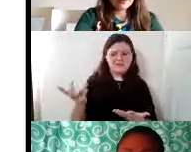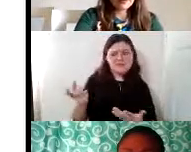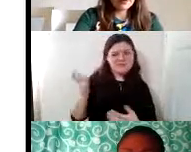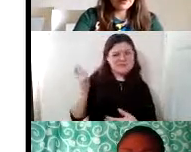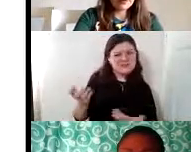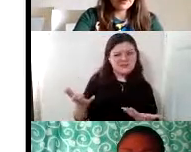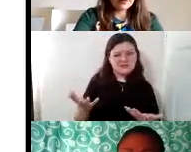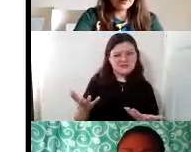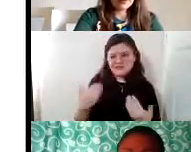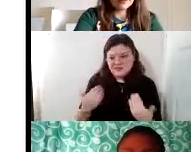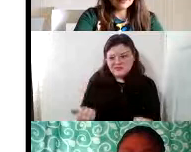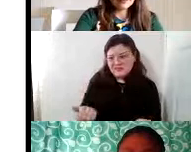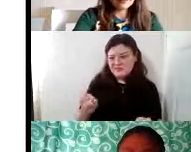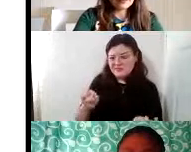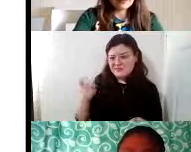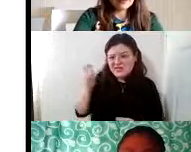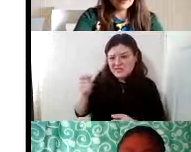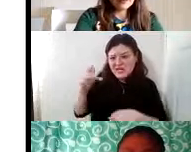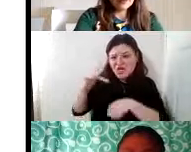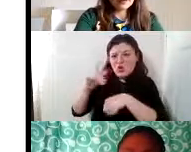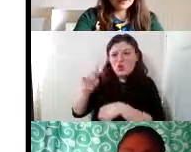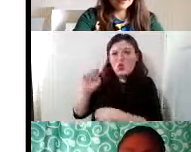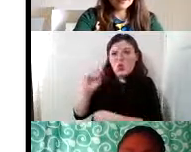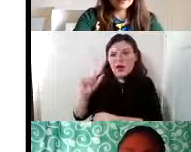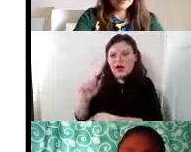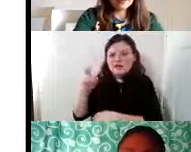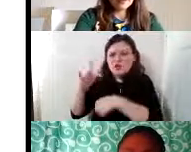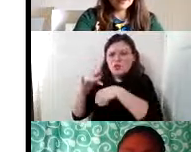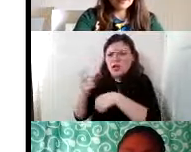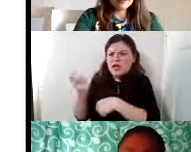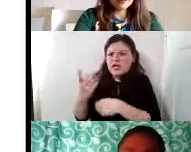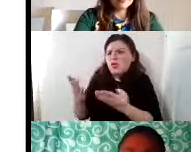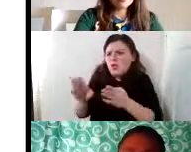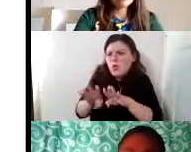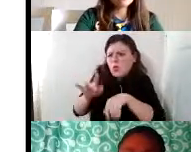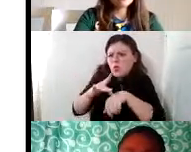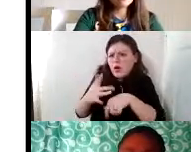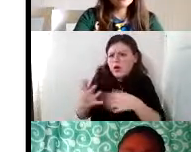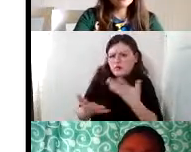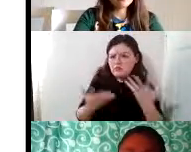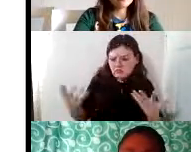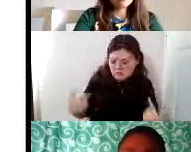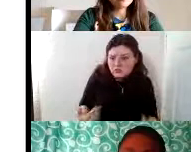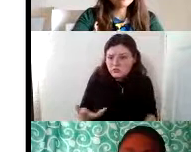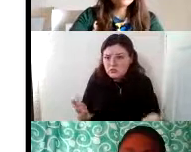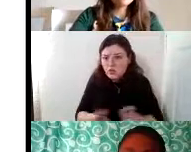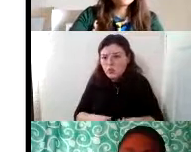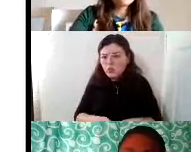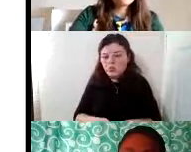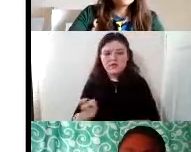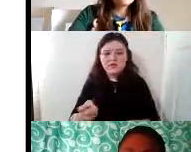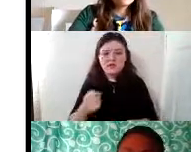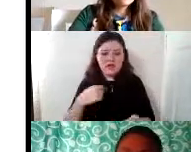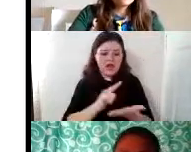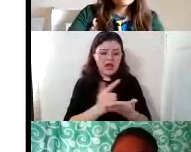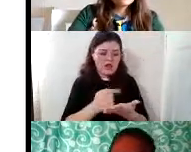tal vez ni siquiera entiendo la palabra toca o si me toca qué o cómo. Entonces, si ya lo vivo por medio de un libro,